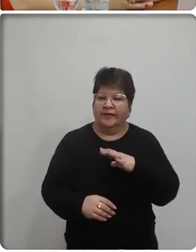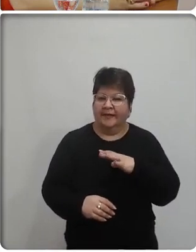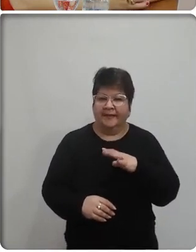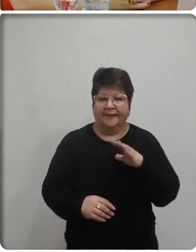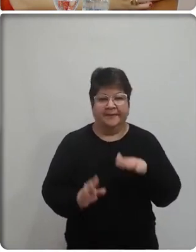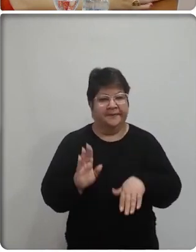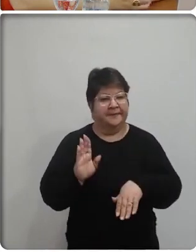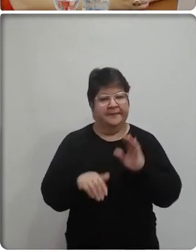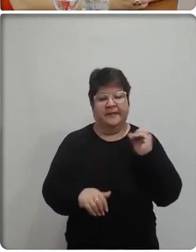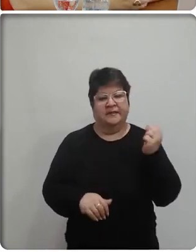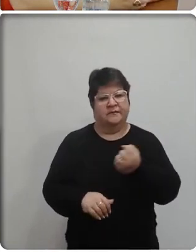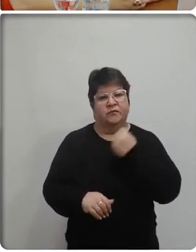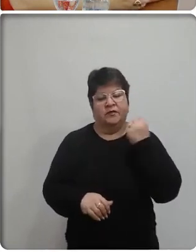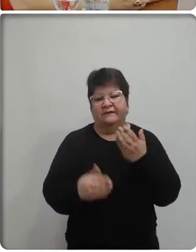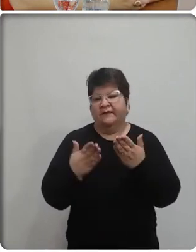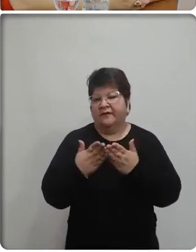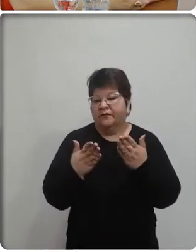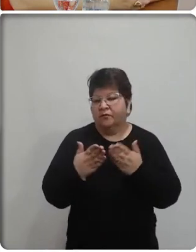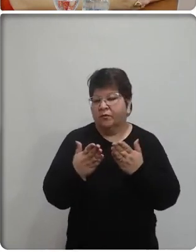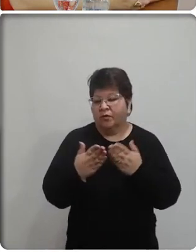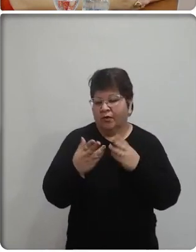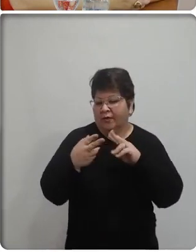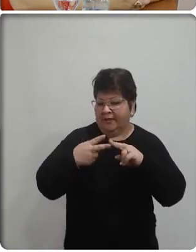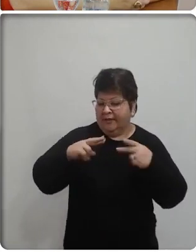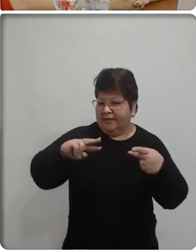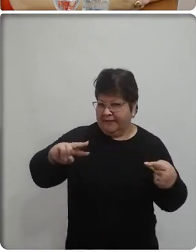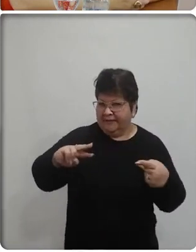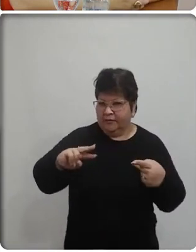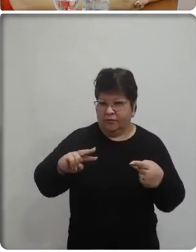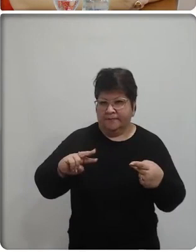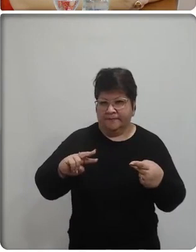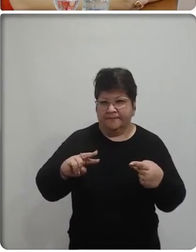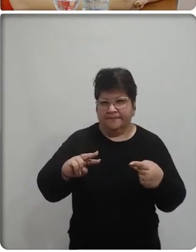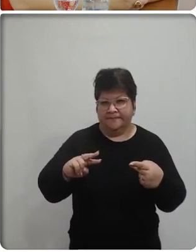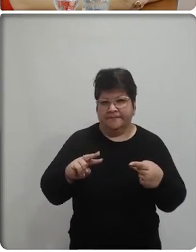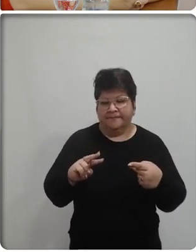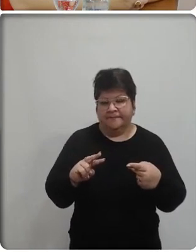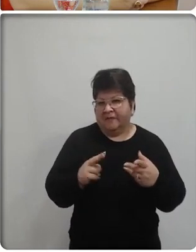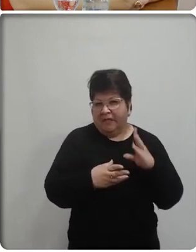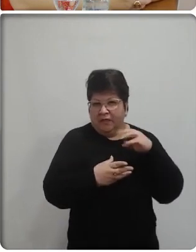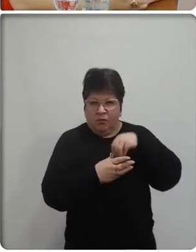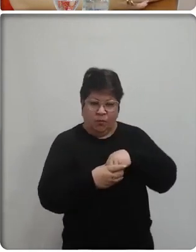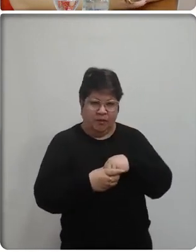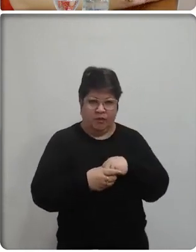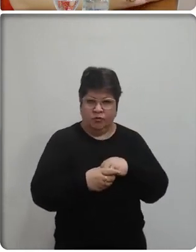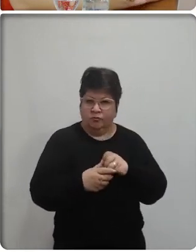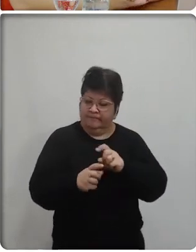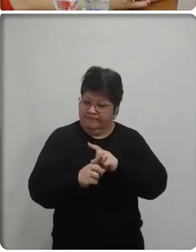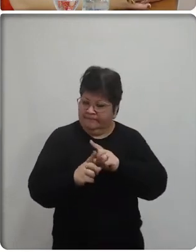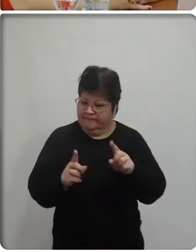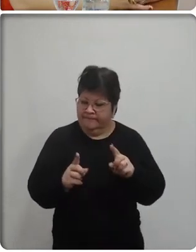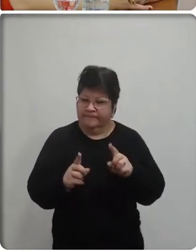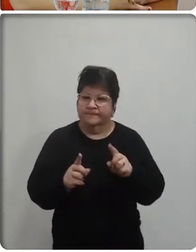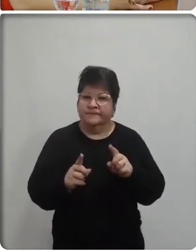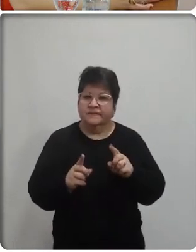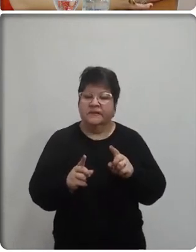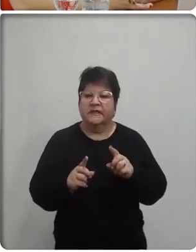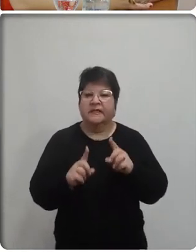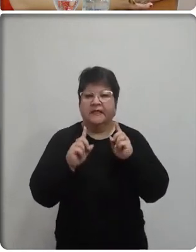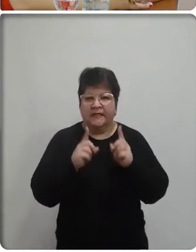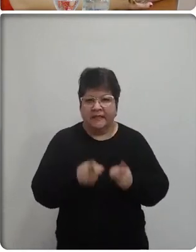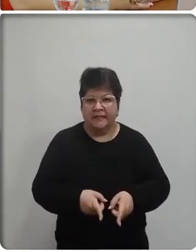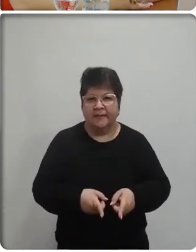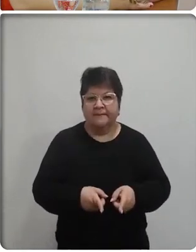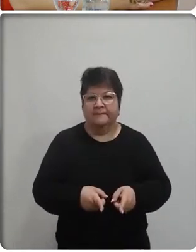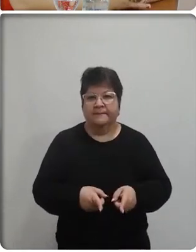peso son estudios genéticos, porque la consulta genética y los estudios genéticos no están incluidos en el PIAS. Y todo lo que tiene que ver con